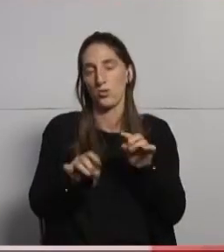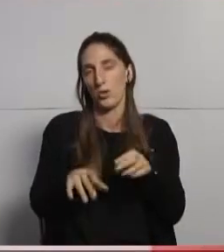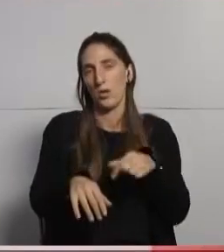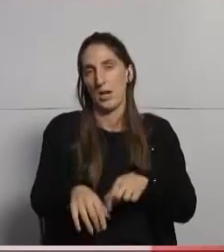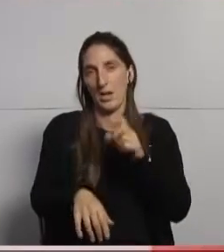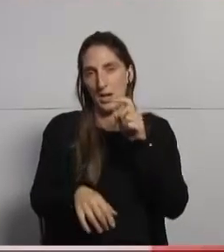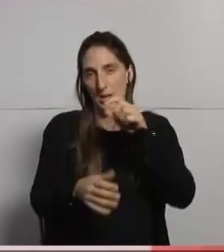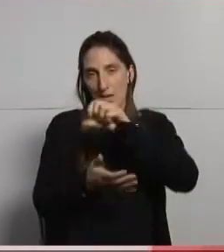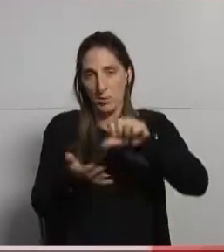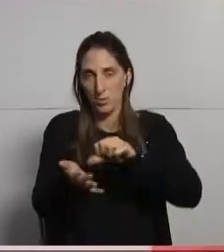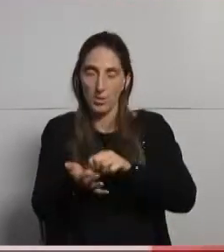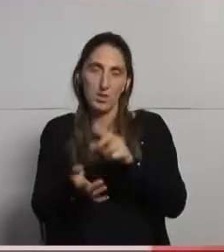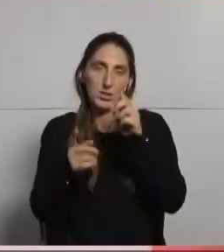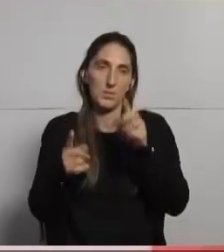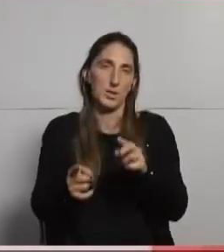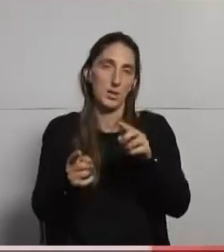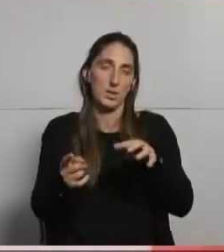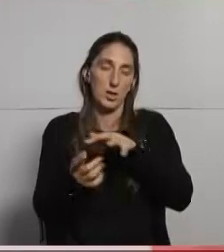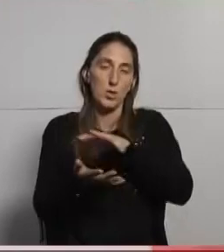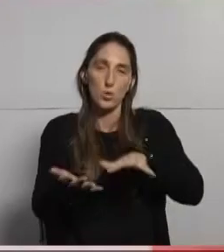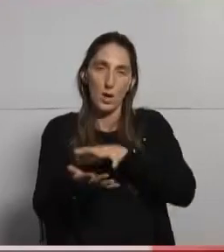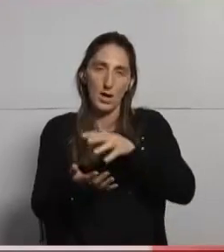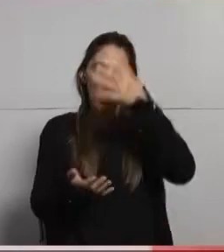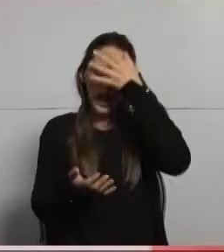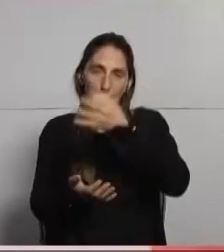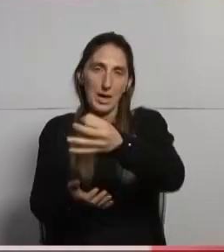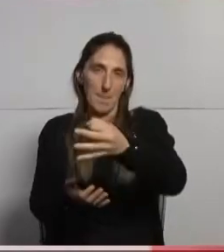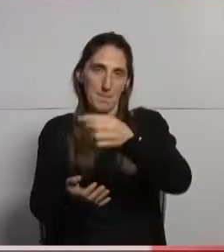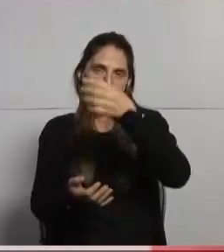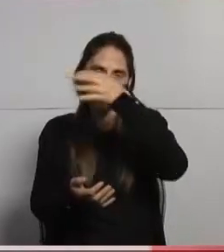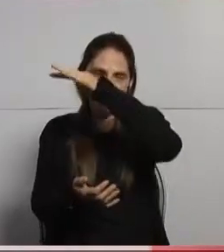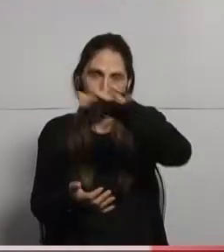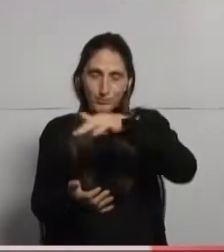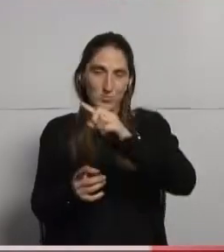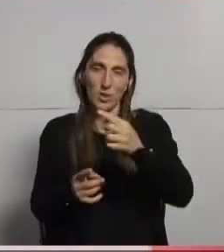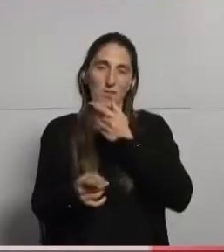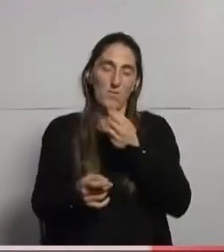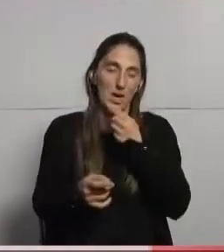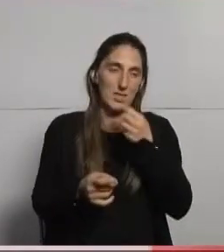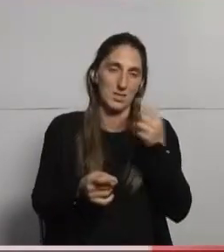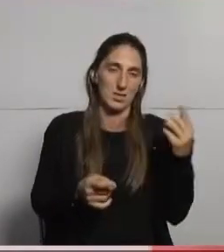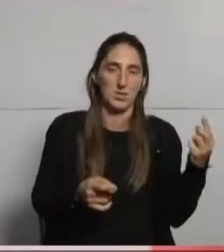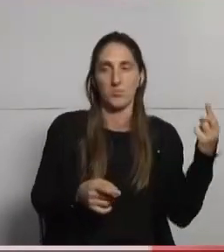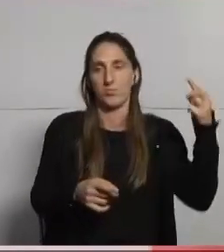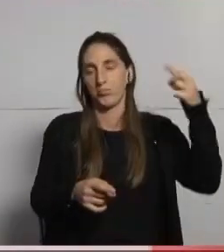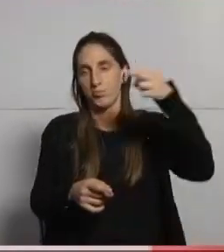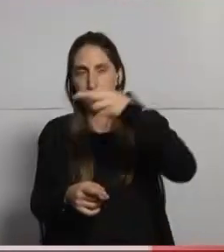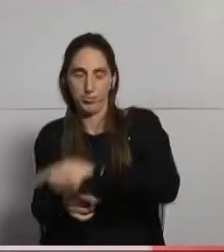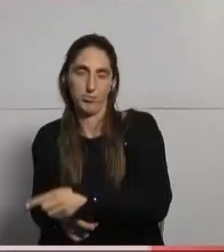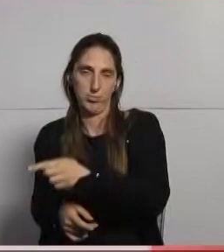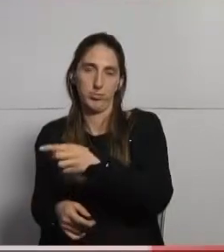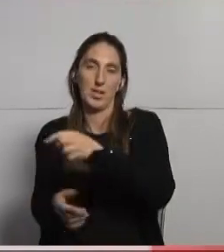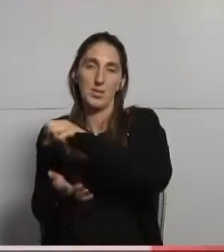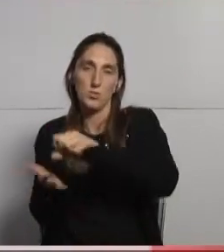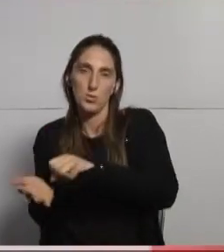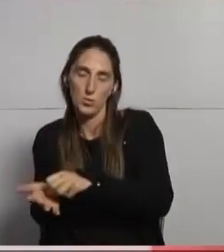sino también y particularmente en ambientes rurales o lejanos, donde no es tan fácil acceder a un médico, se tienen que trasladar o de pronto la gente no tiene